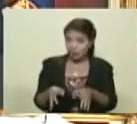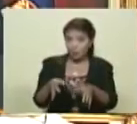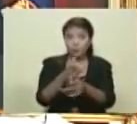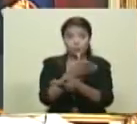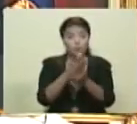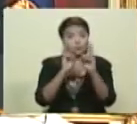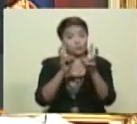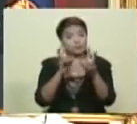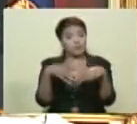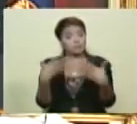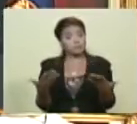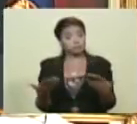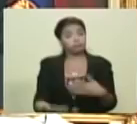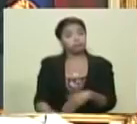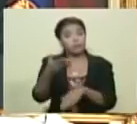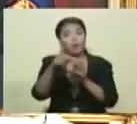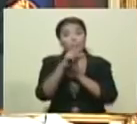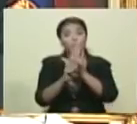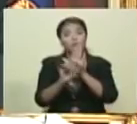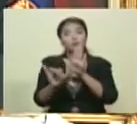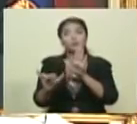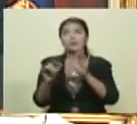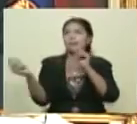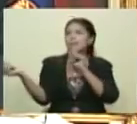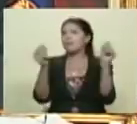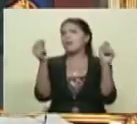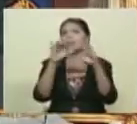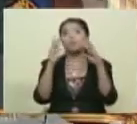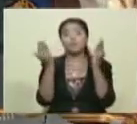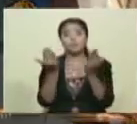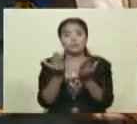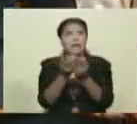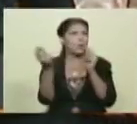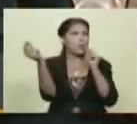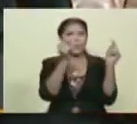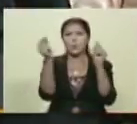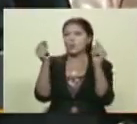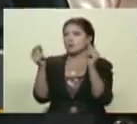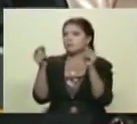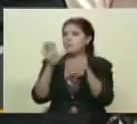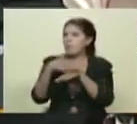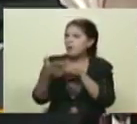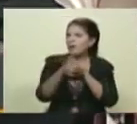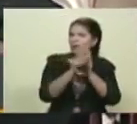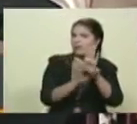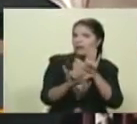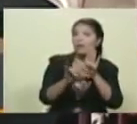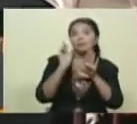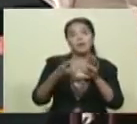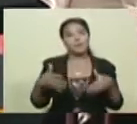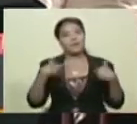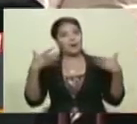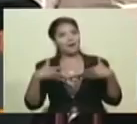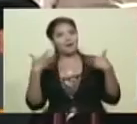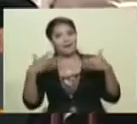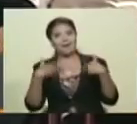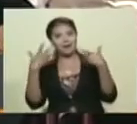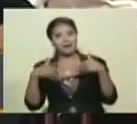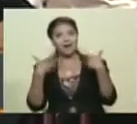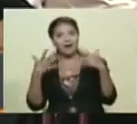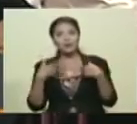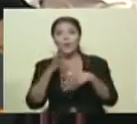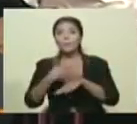tema, porque la constituyente es un tema de debate mundial. Debemos alegrarnos que el tema del